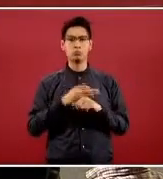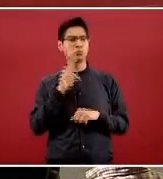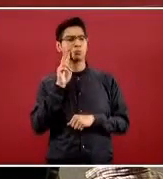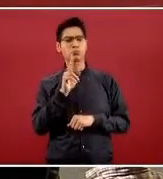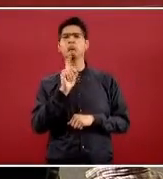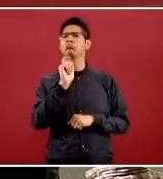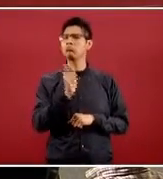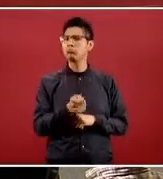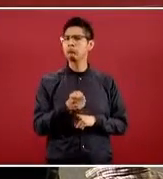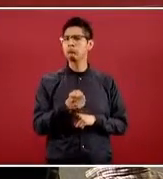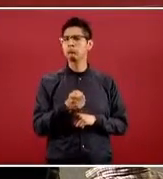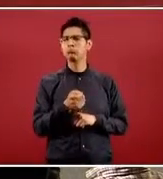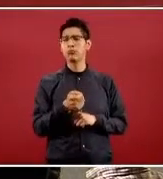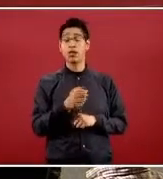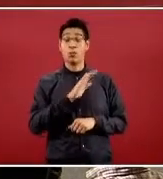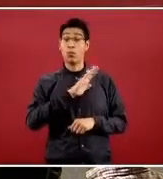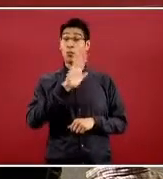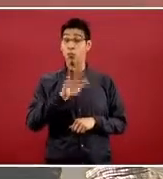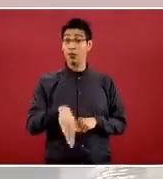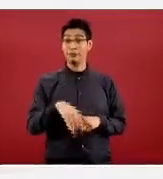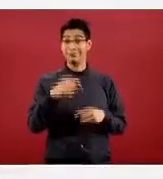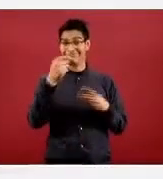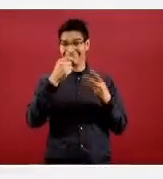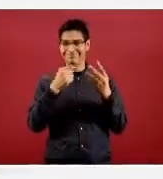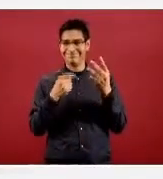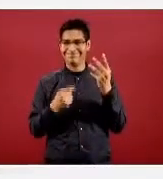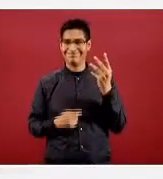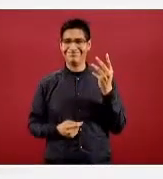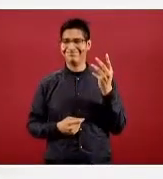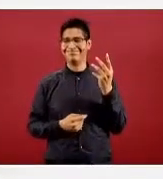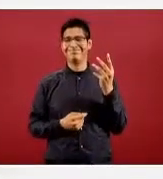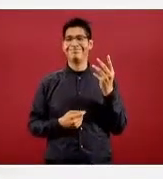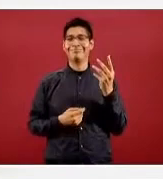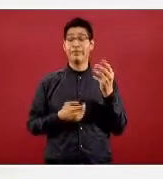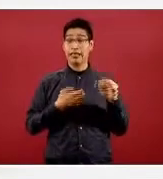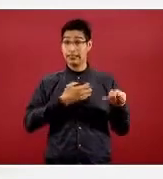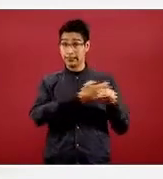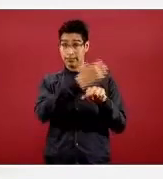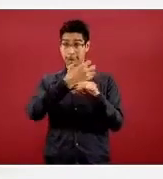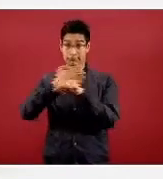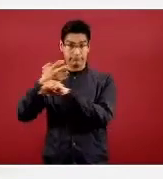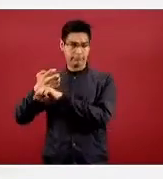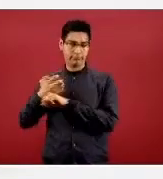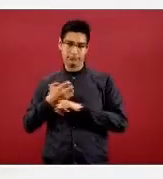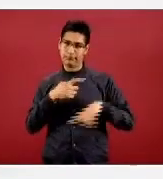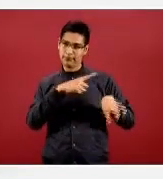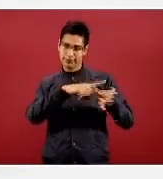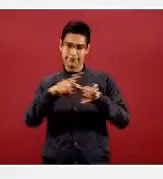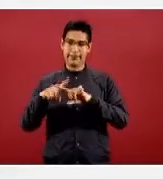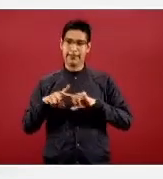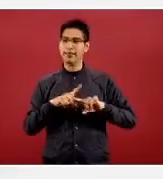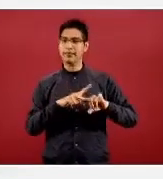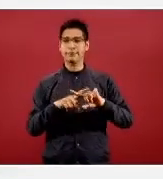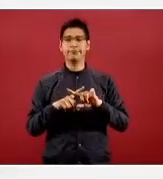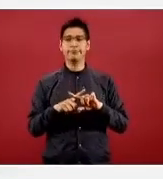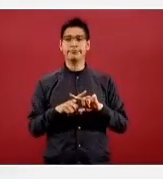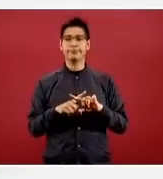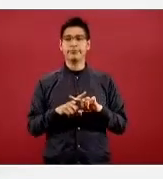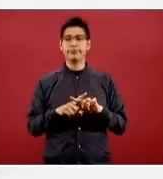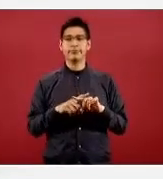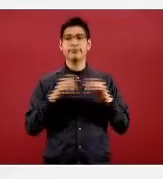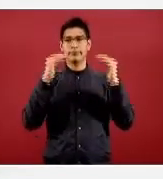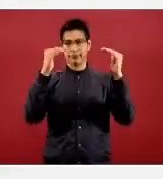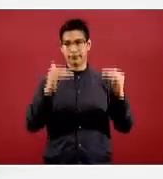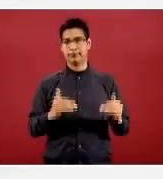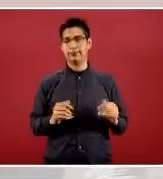distribución de cómo ha ocurrido estas defunciones, en este caso por cada uno de los estados, por entidad federativa. La